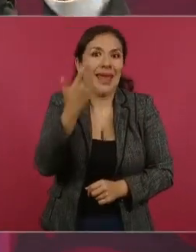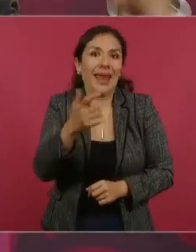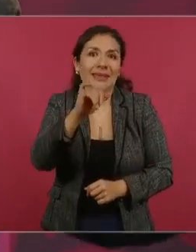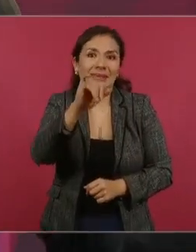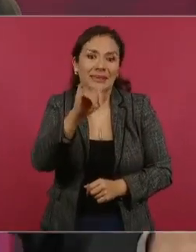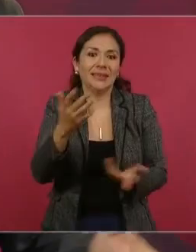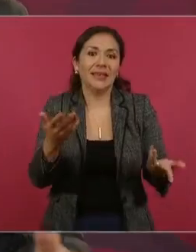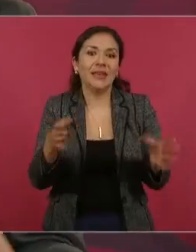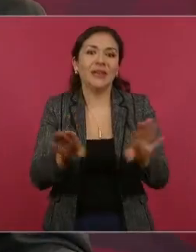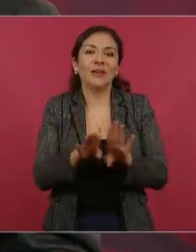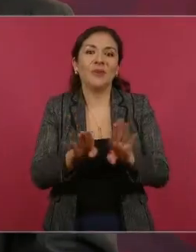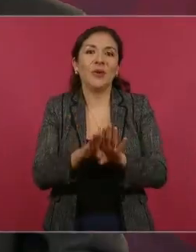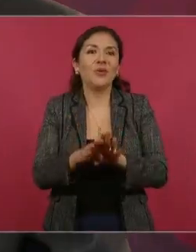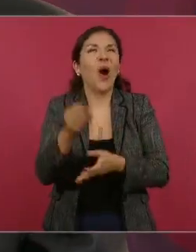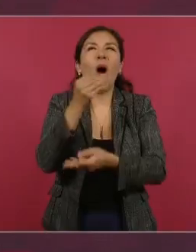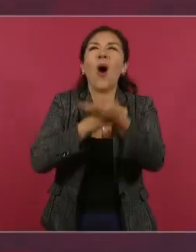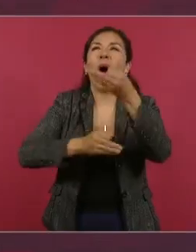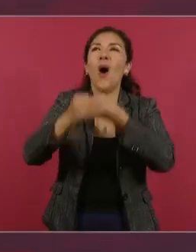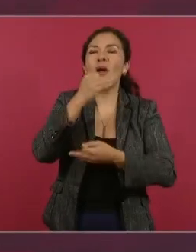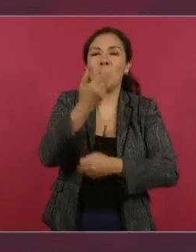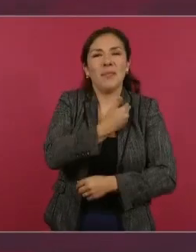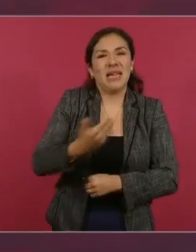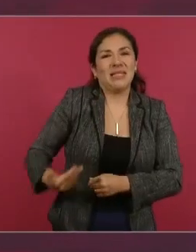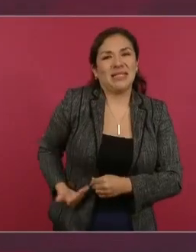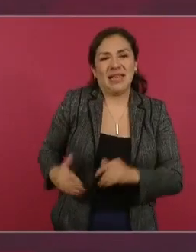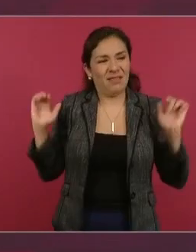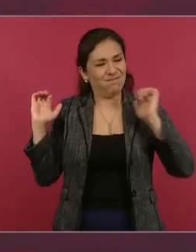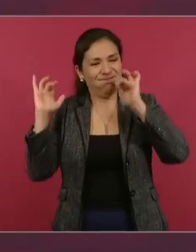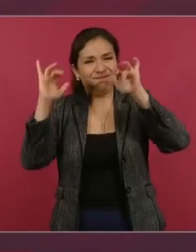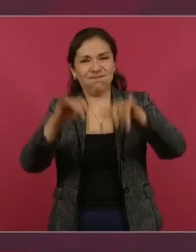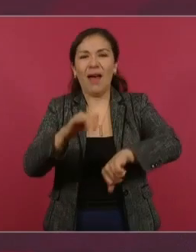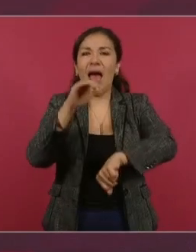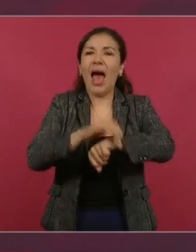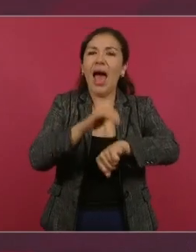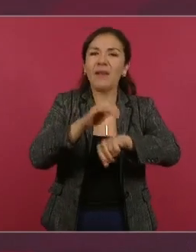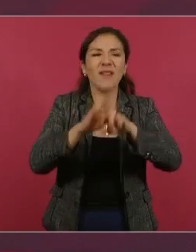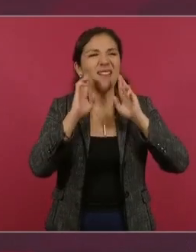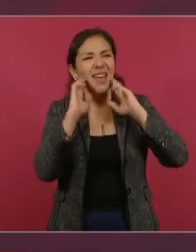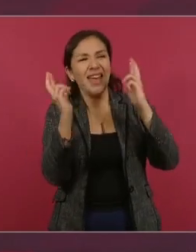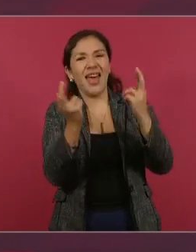siempre encontrarnos con todos los presidentes, amigos,